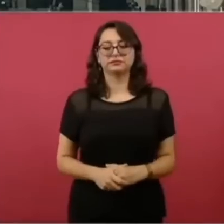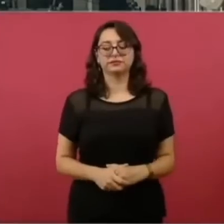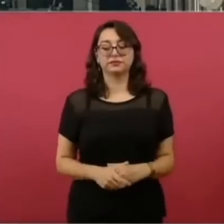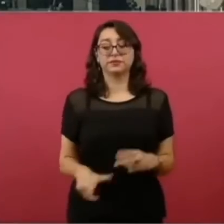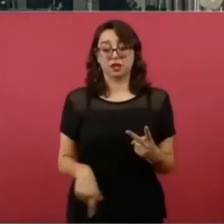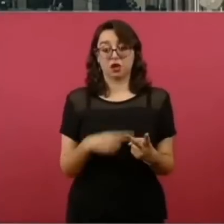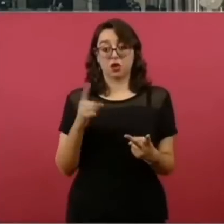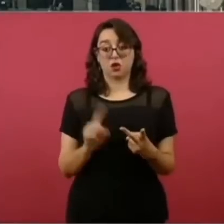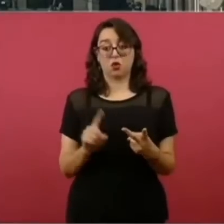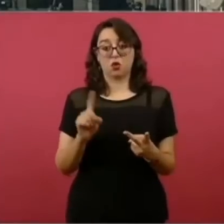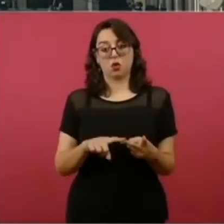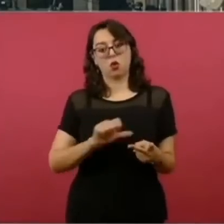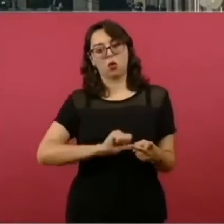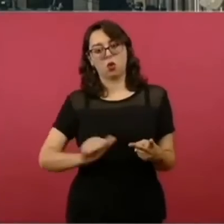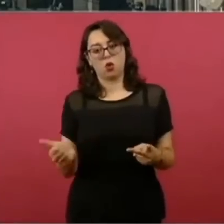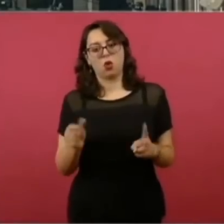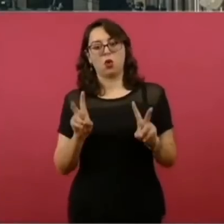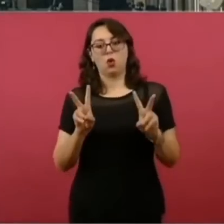Ayer,